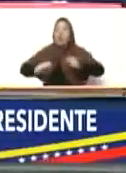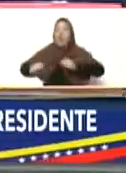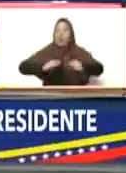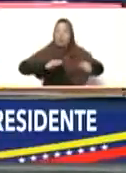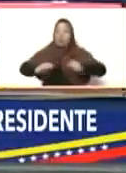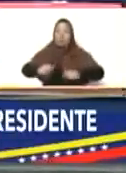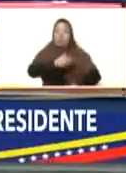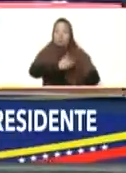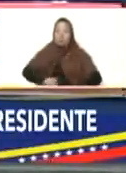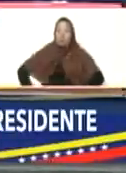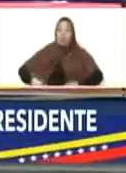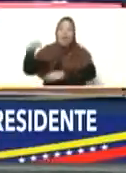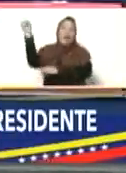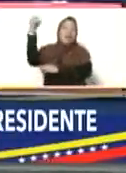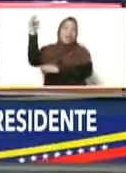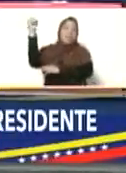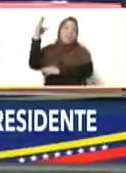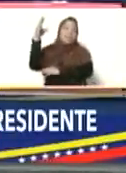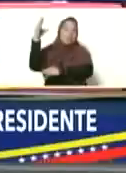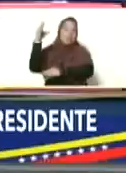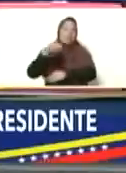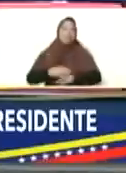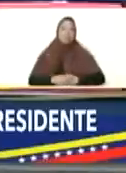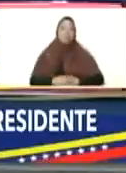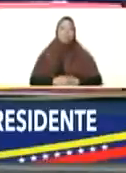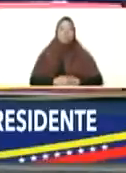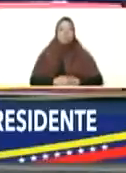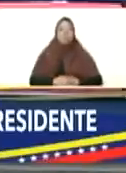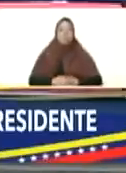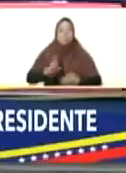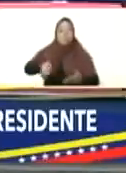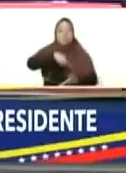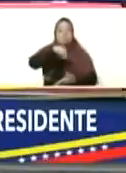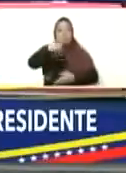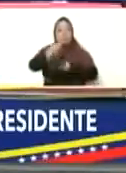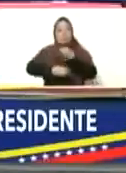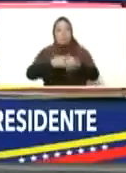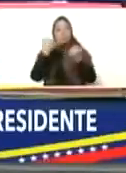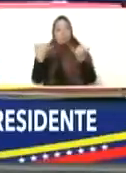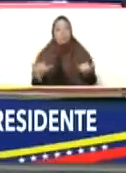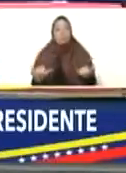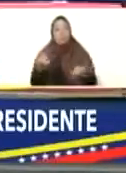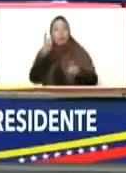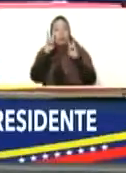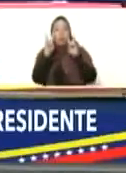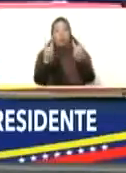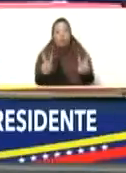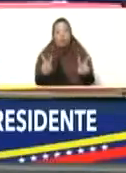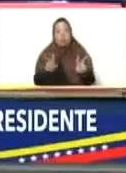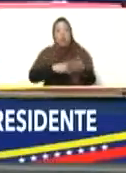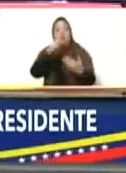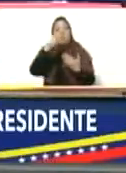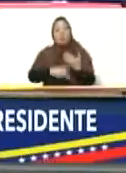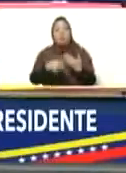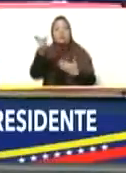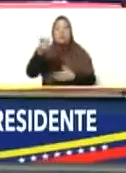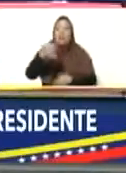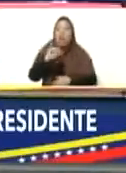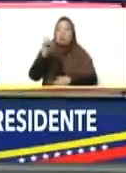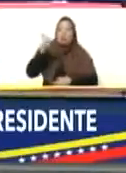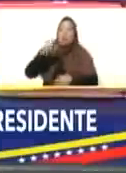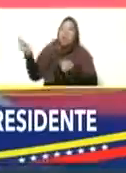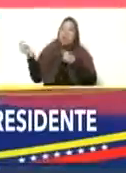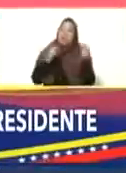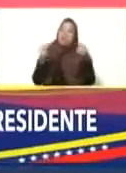presidente de la asamblea nacional ahora presidente español jorge rodríguez para ver la programación que ellos tienen en el